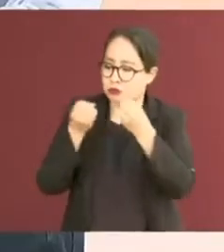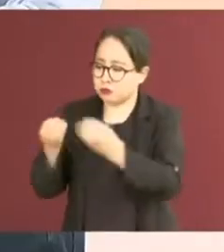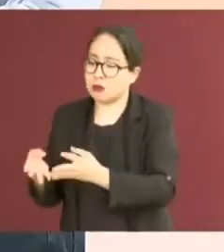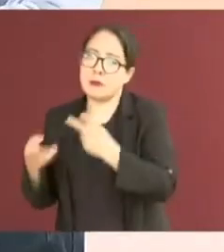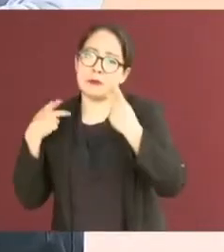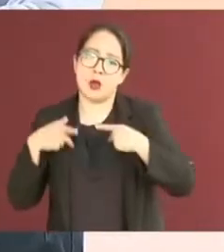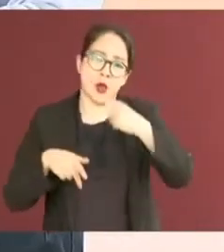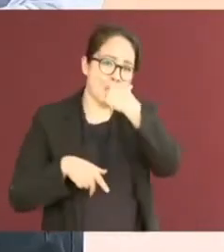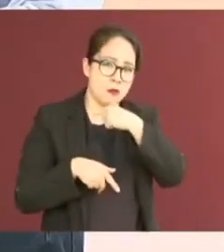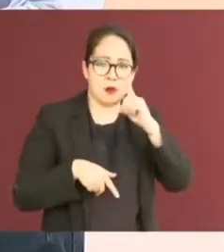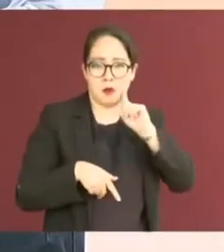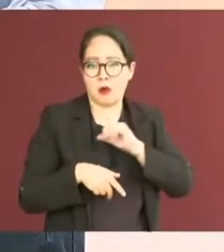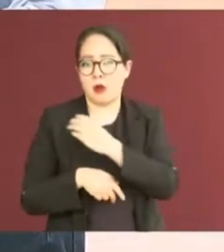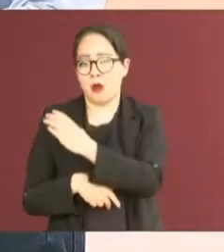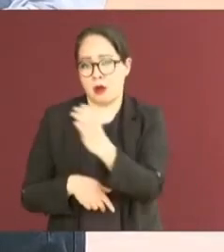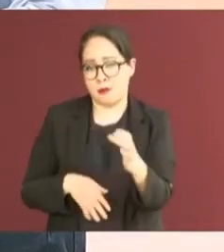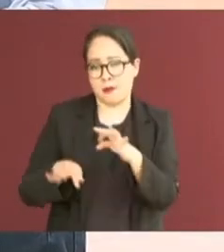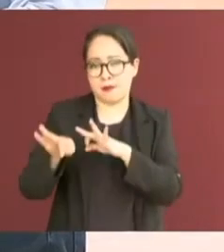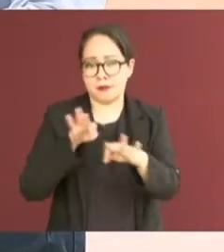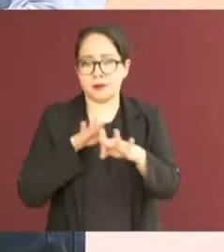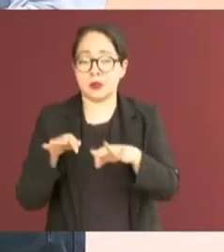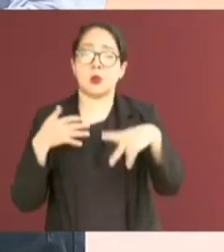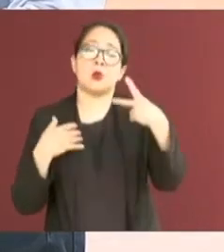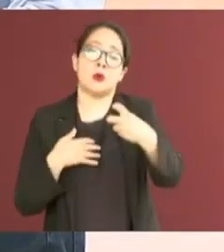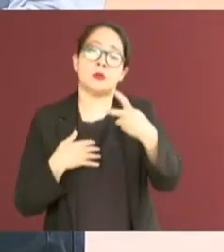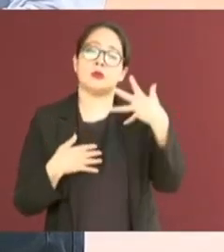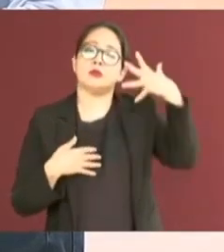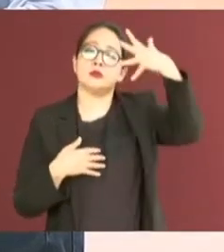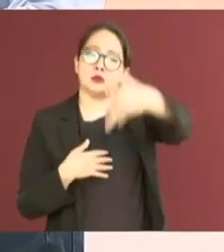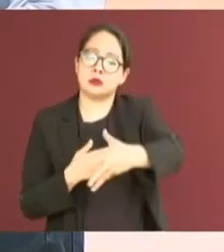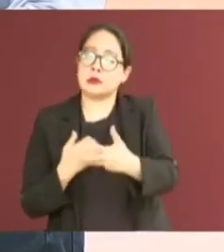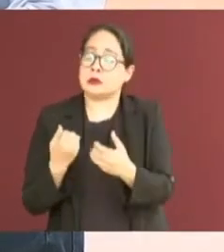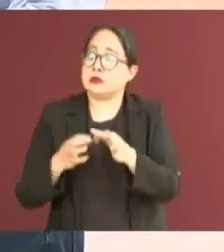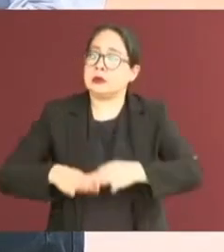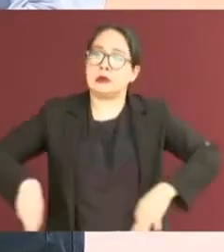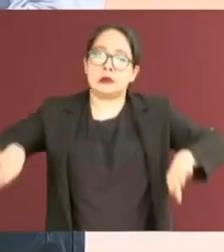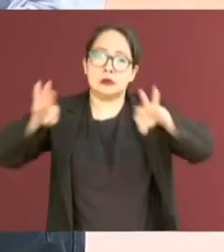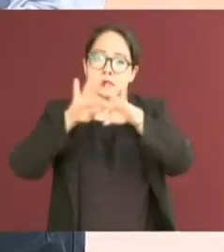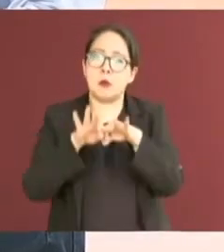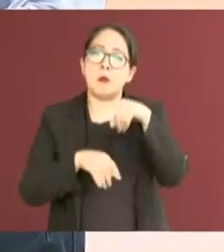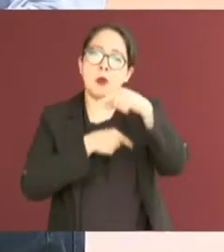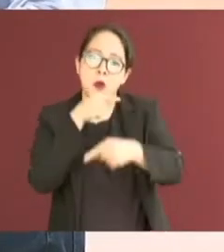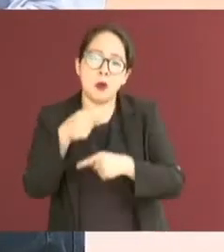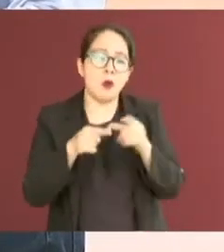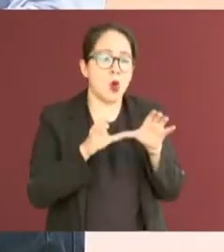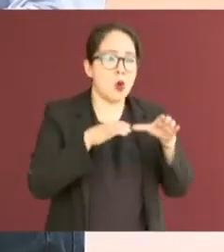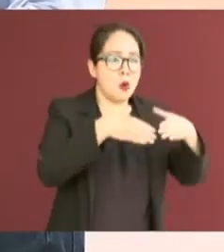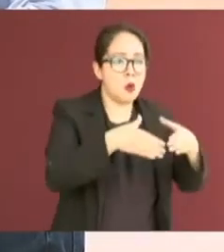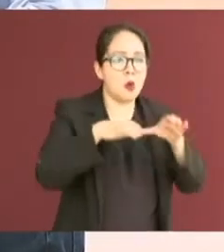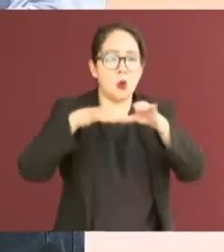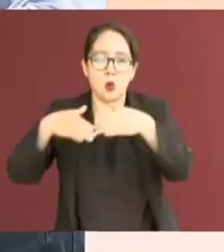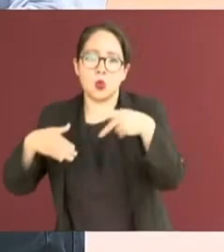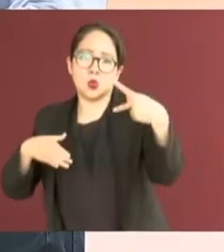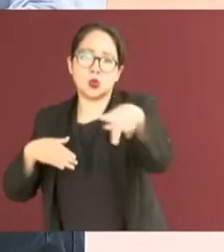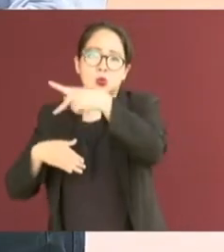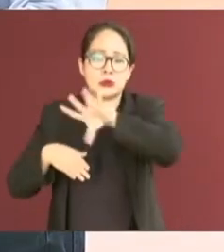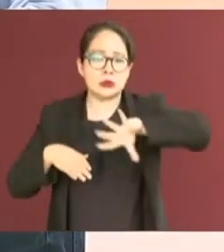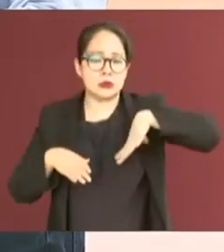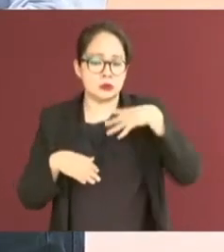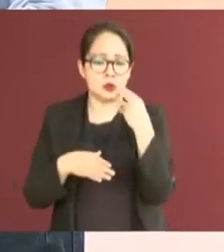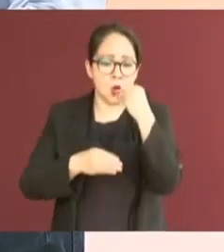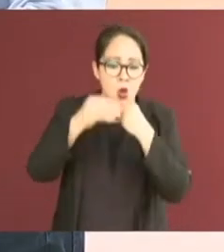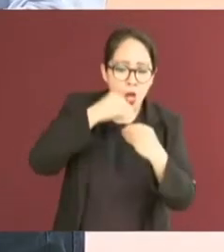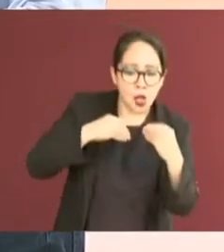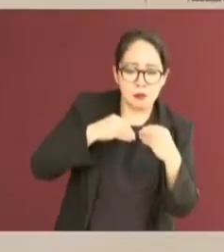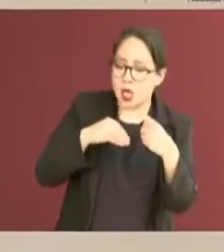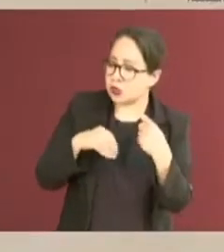estado. Esto tendrá un impacto muy importante en la autosuficiencia alimentaria de las comunidades, pero además de un esfuerzo de tal